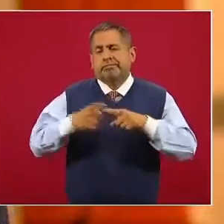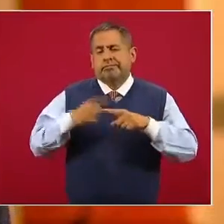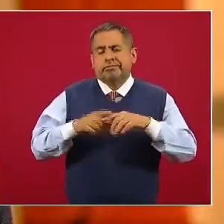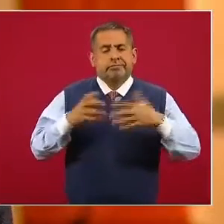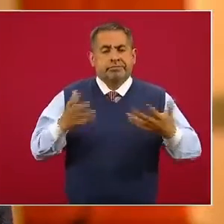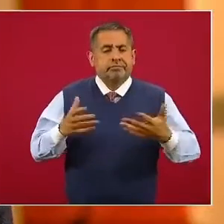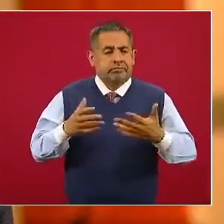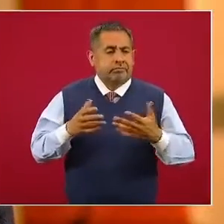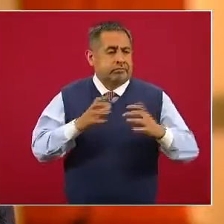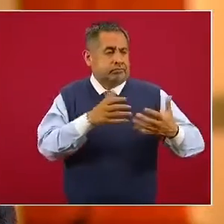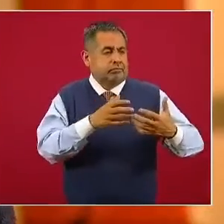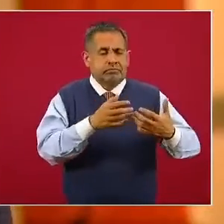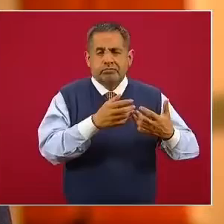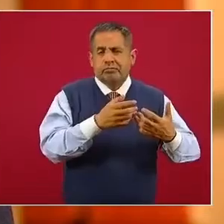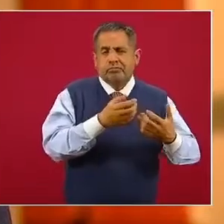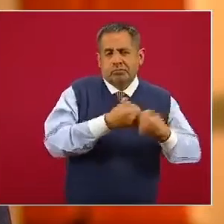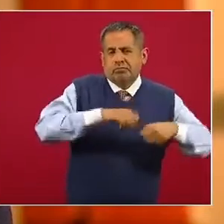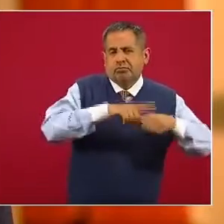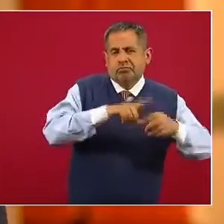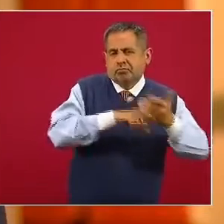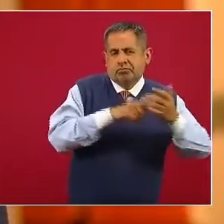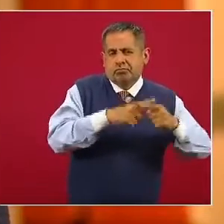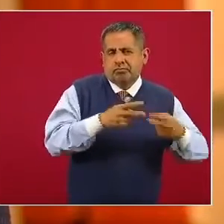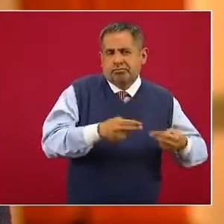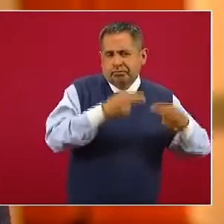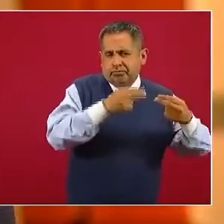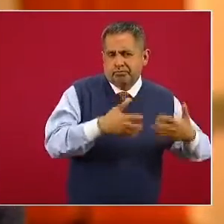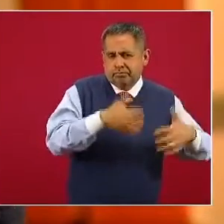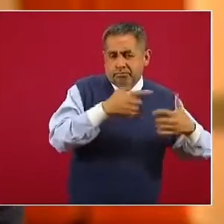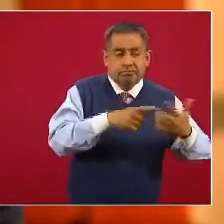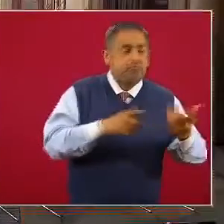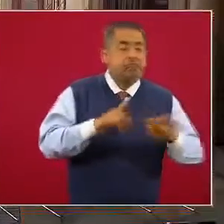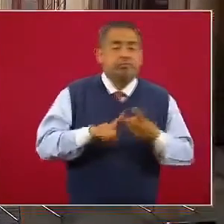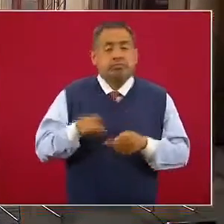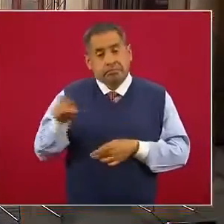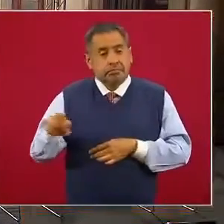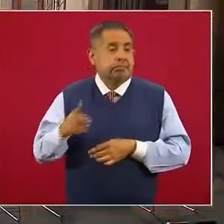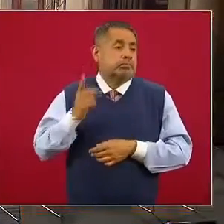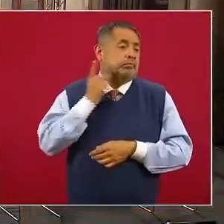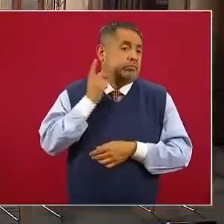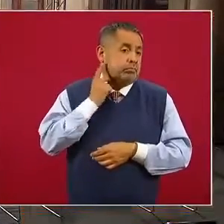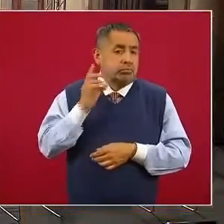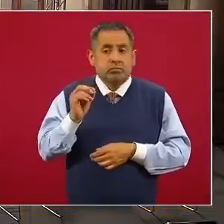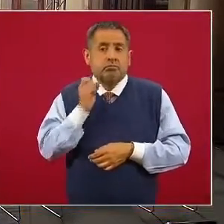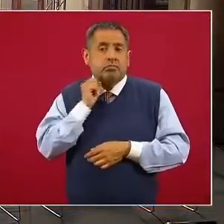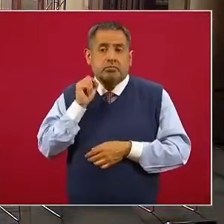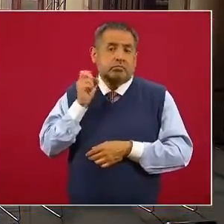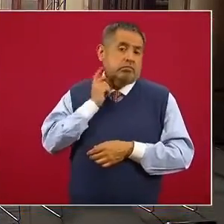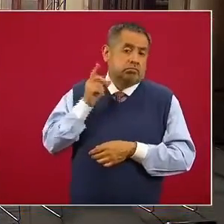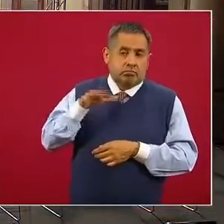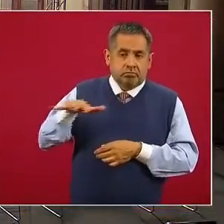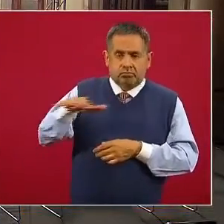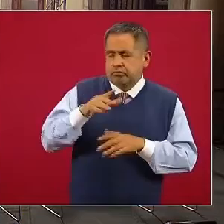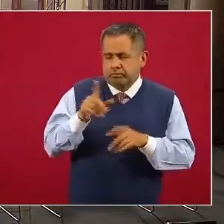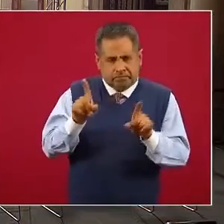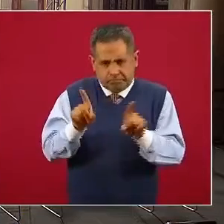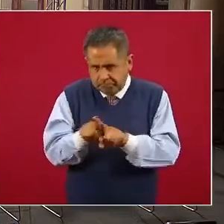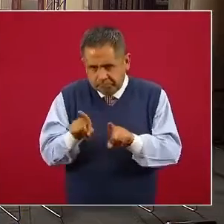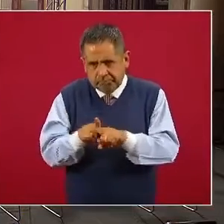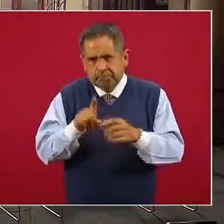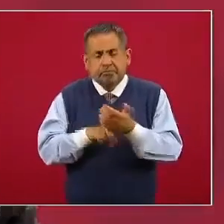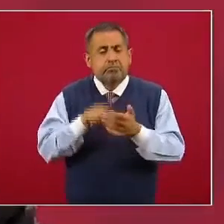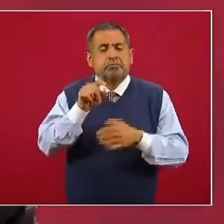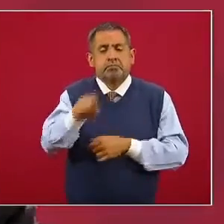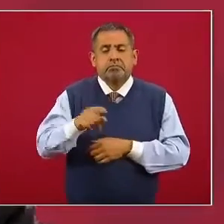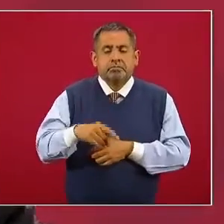actividades del sector social. Entonces, este es el caso también, los poderes de la Unión, como ocurrió la semana pasada. Este es el caso también,